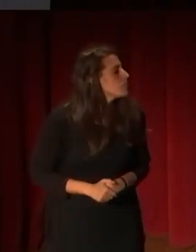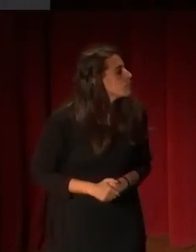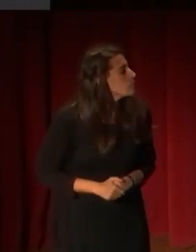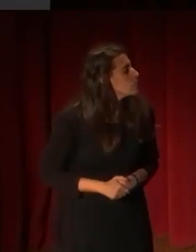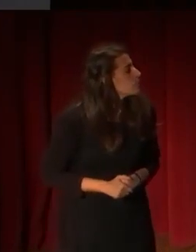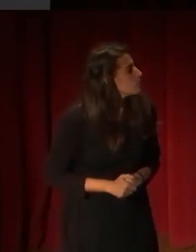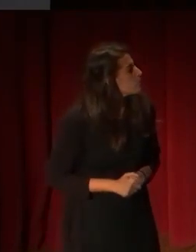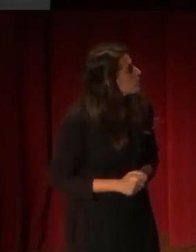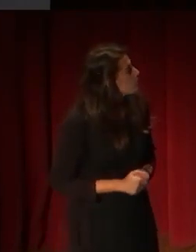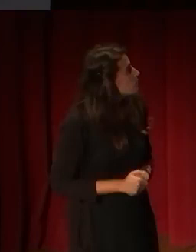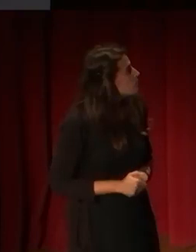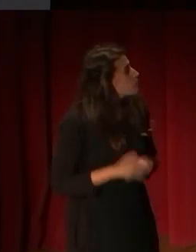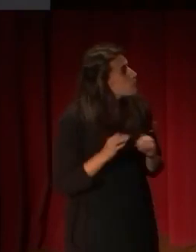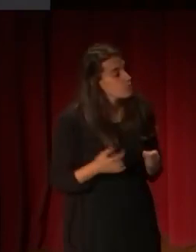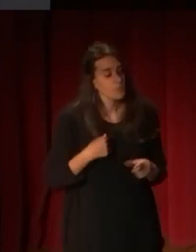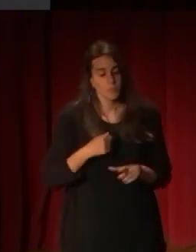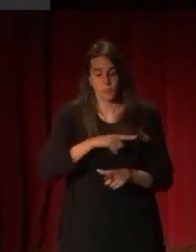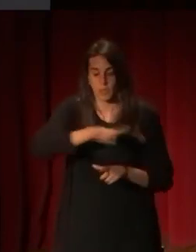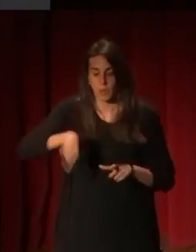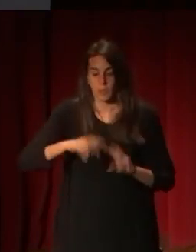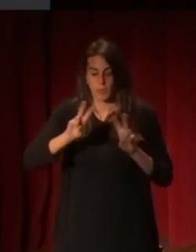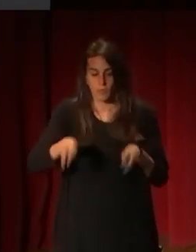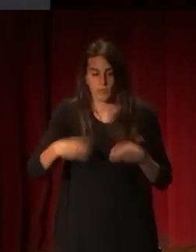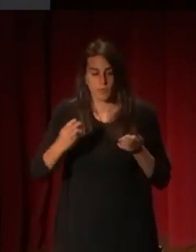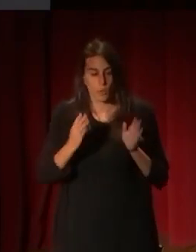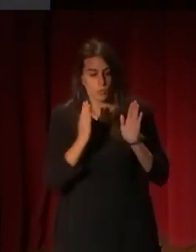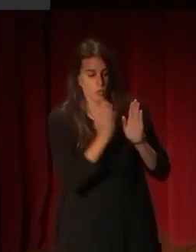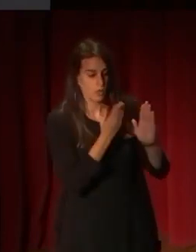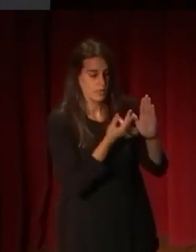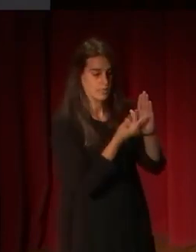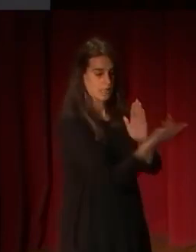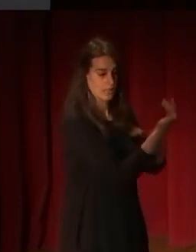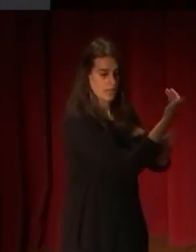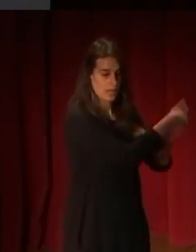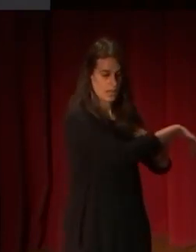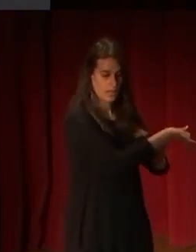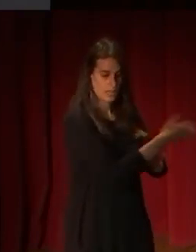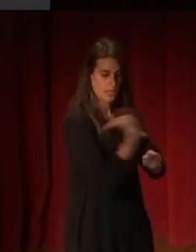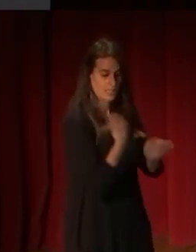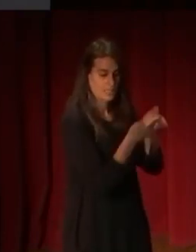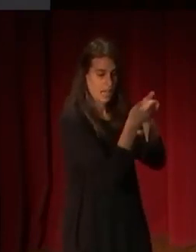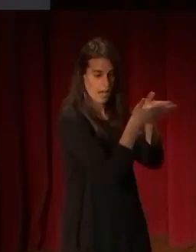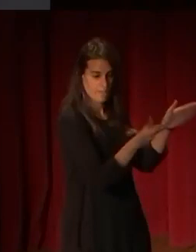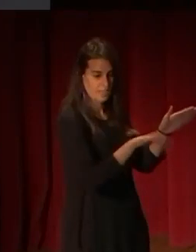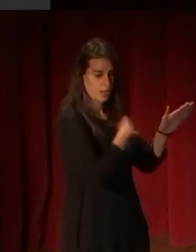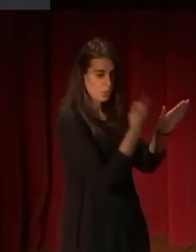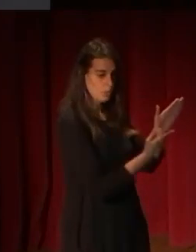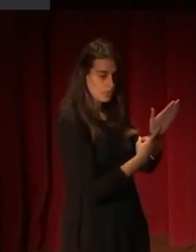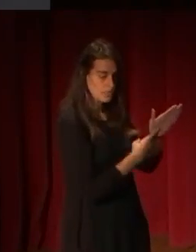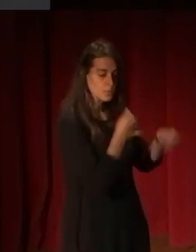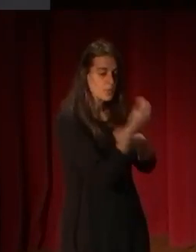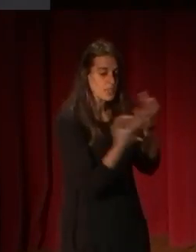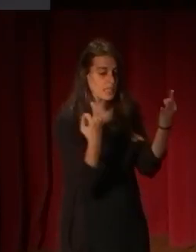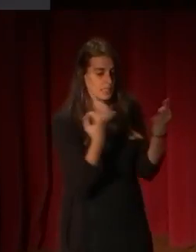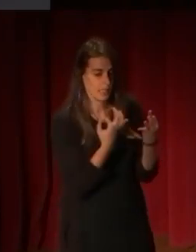para completar el cierre de la plaza en las bocacalles que como les he dicho originalmente eran abiertas de arriba a abajo se